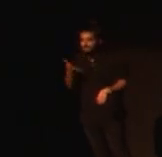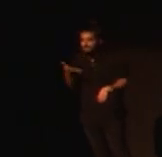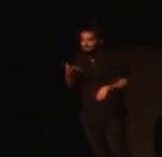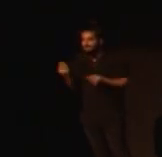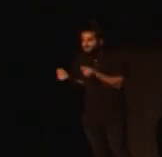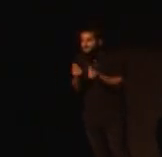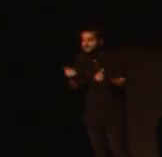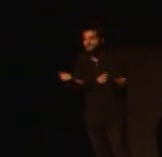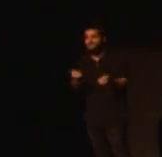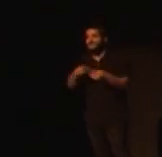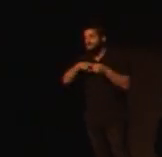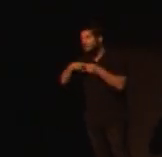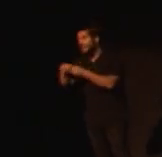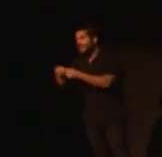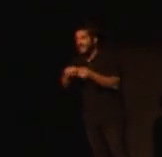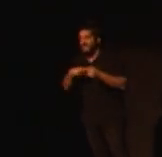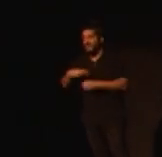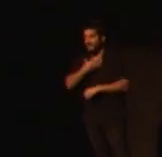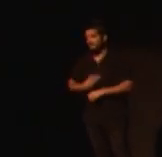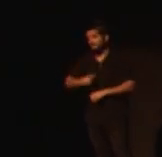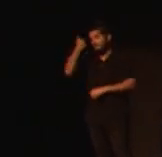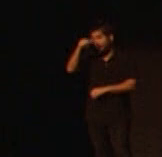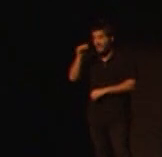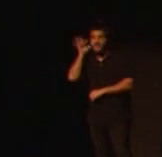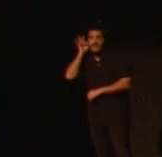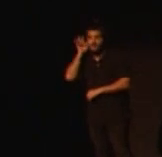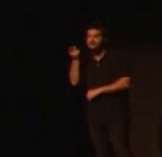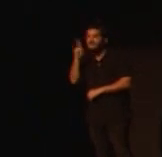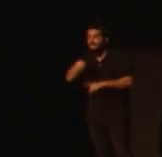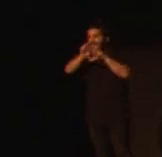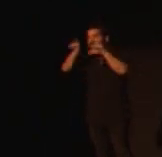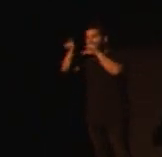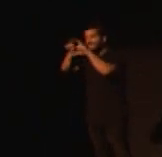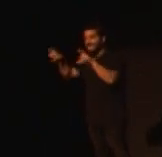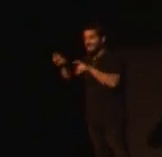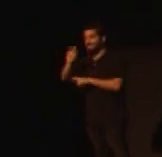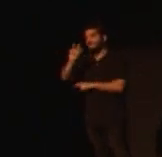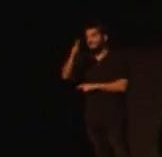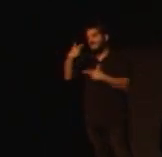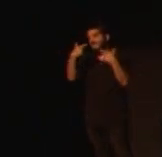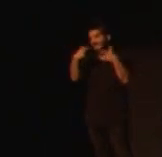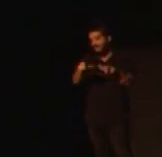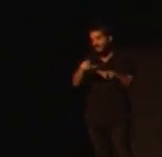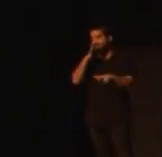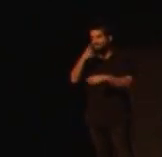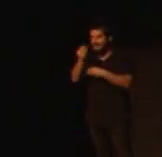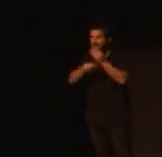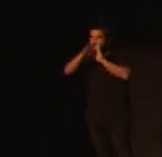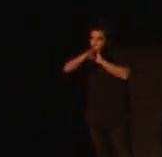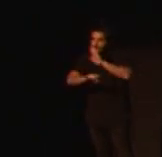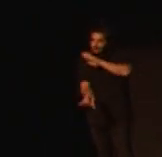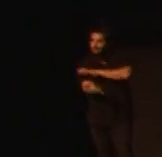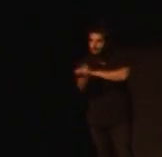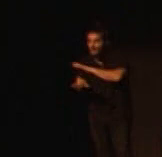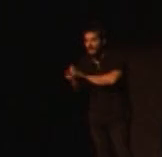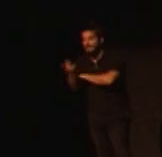los murcianos y de las diferentes entidades del tercer sector que vienen trabajando, que desarrollan programas y que favorecen la